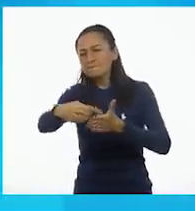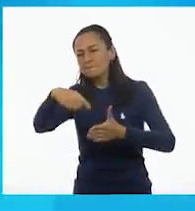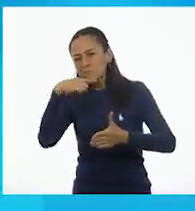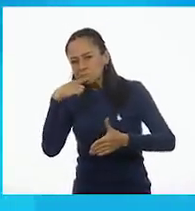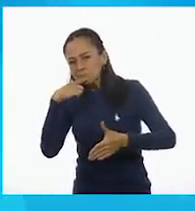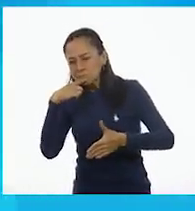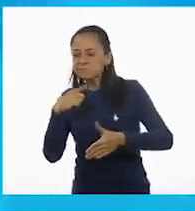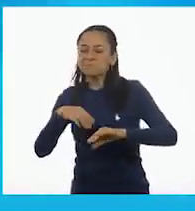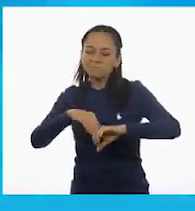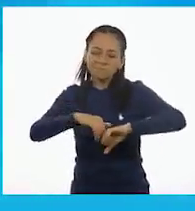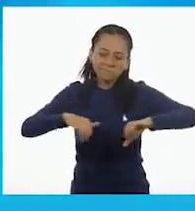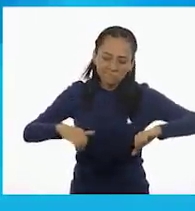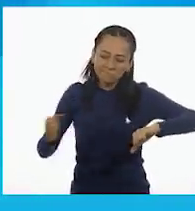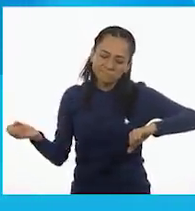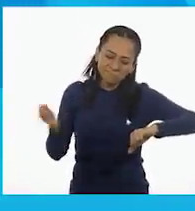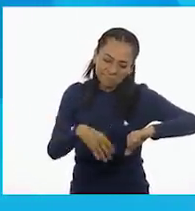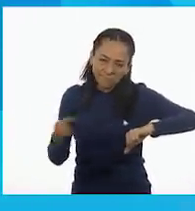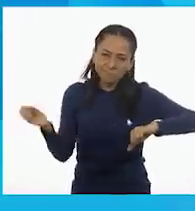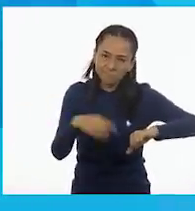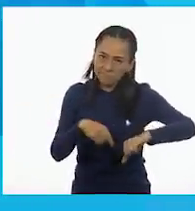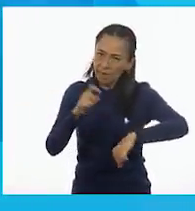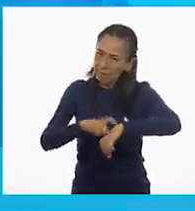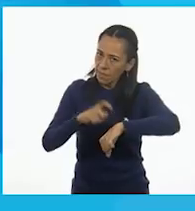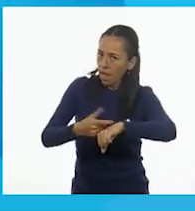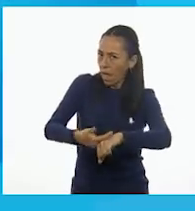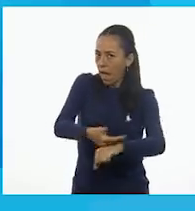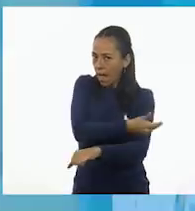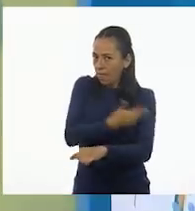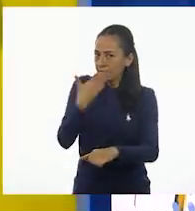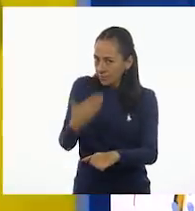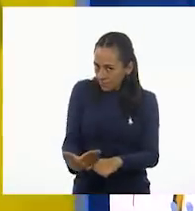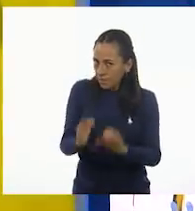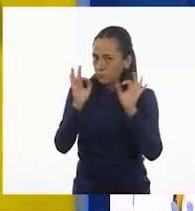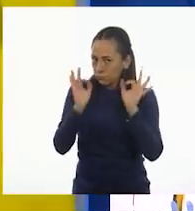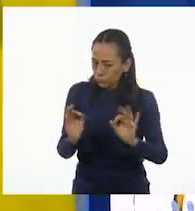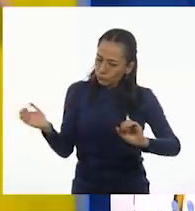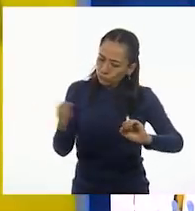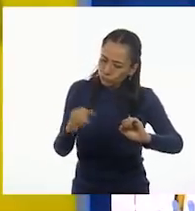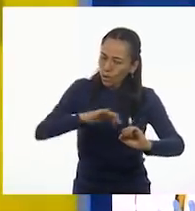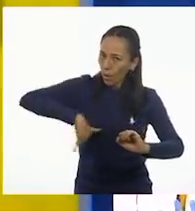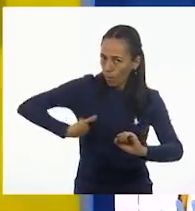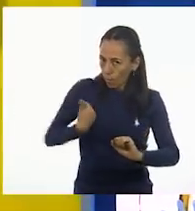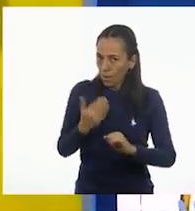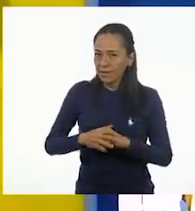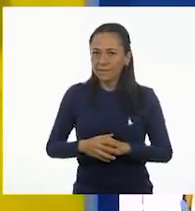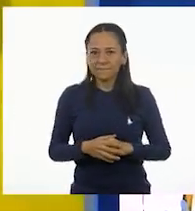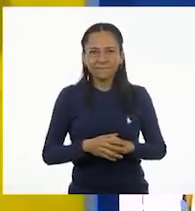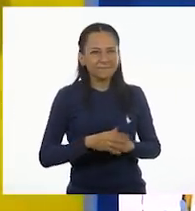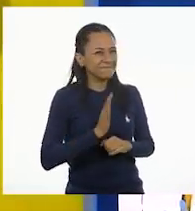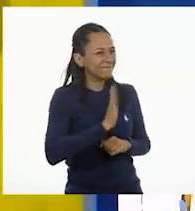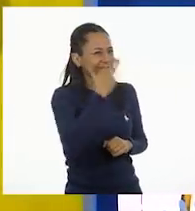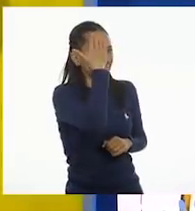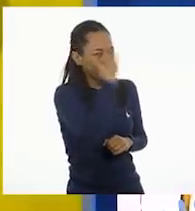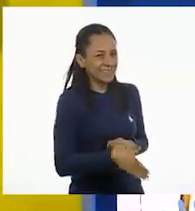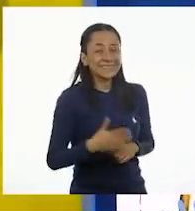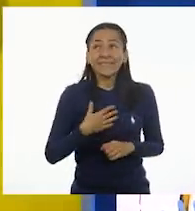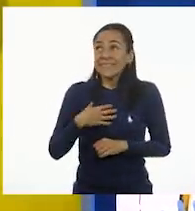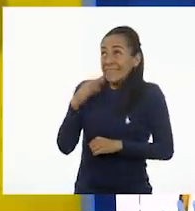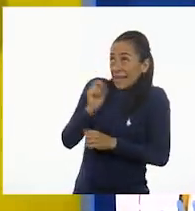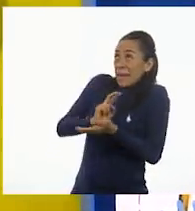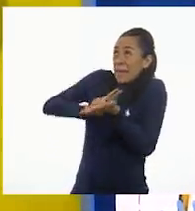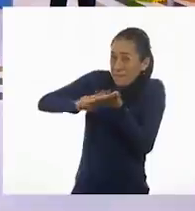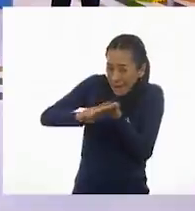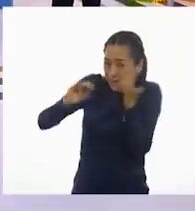la mochila. A ver. Yo también ya sé qué verde. Es. Exacto. Sí, muy también bien. Verde.